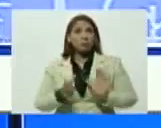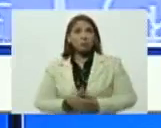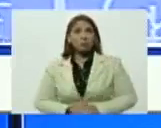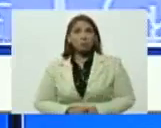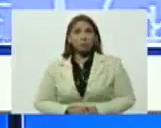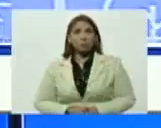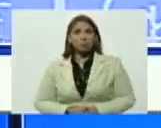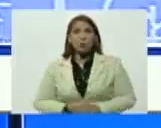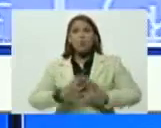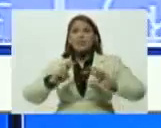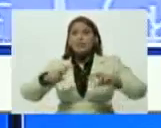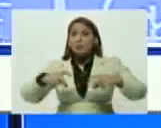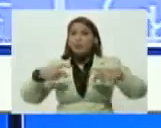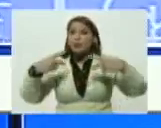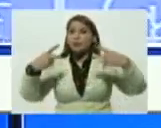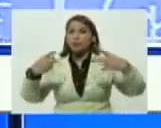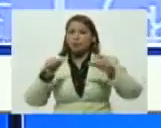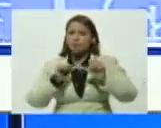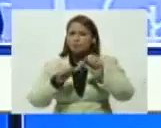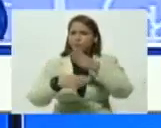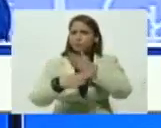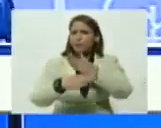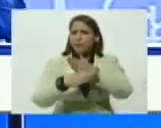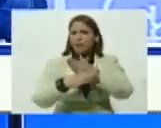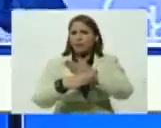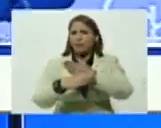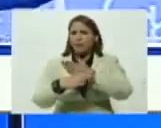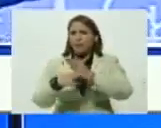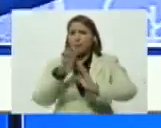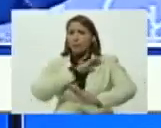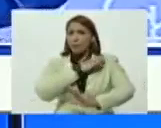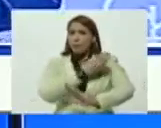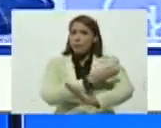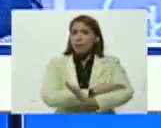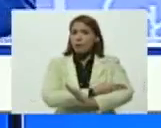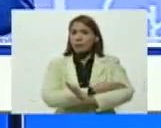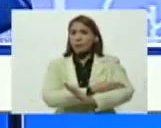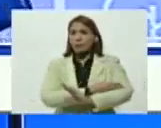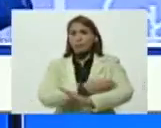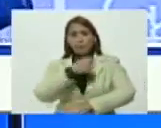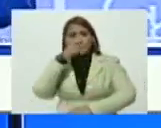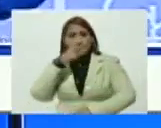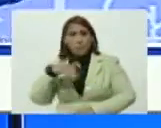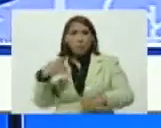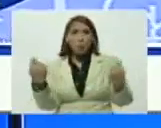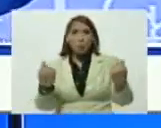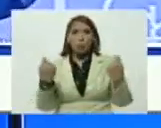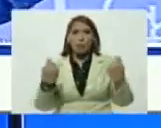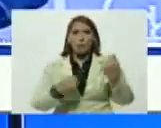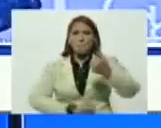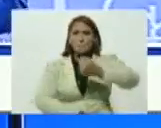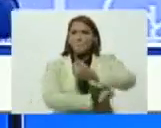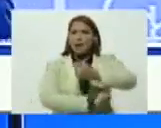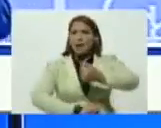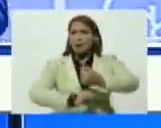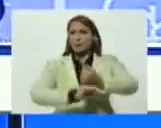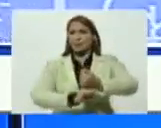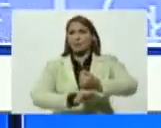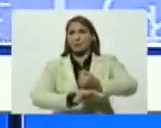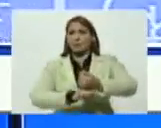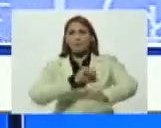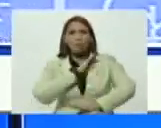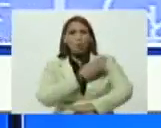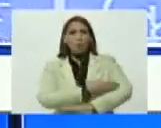La renovación permanente de las fuerzas del poder popular de base, del poder